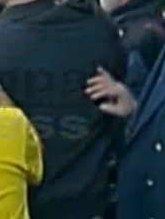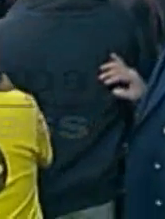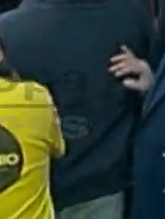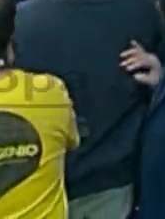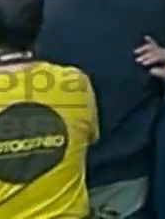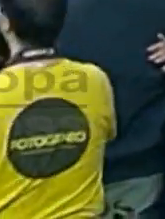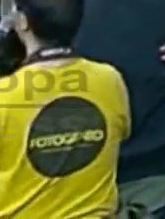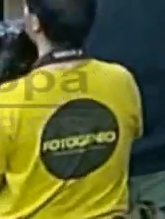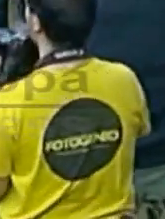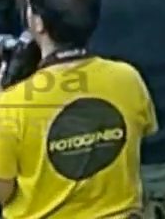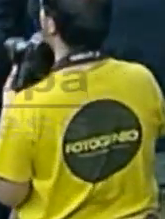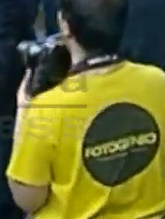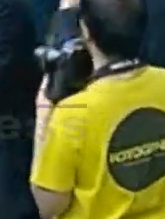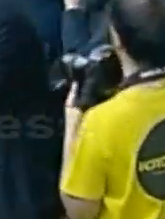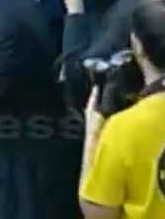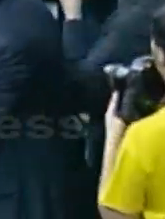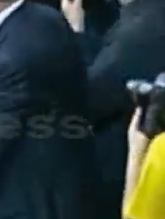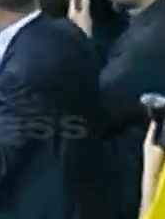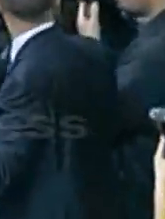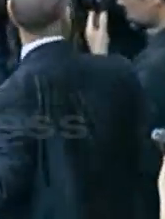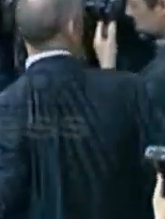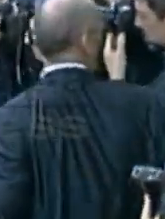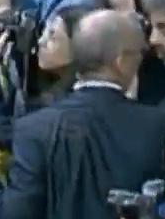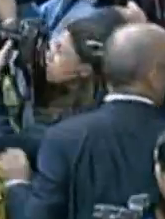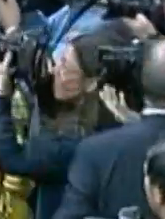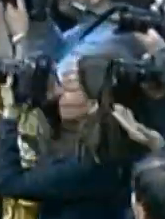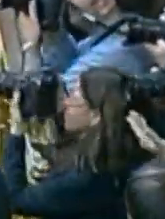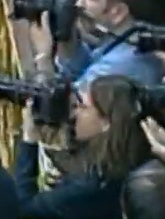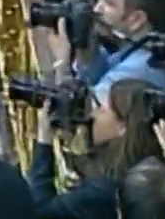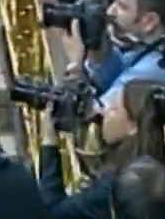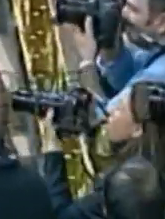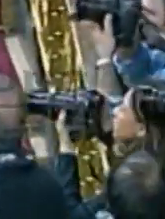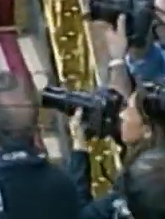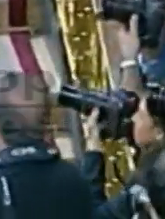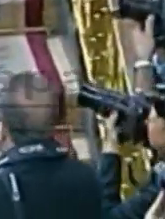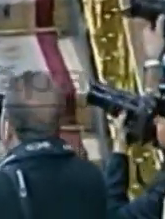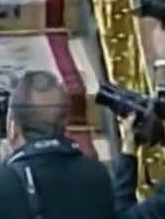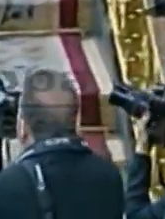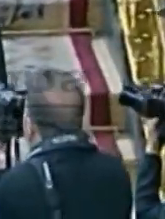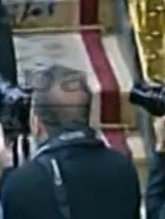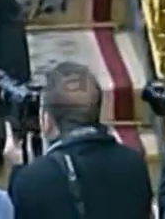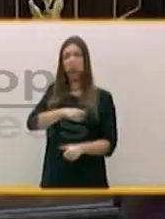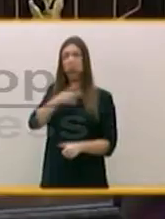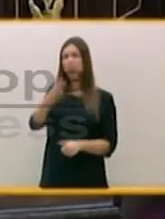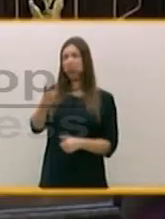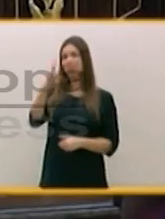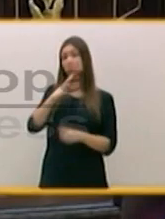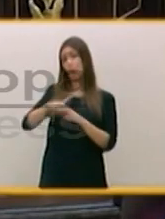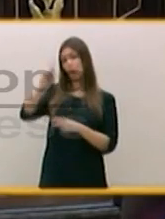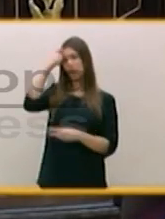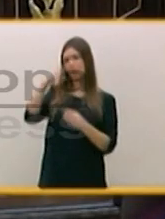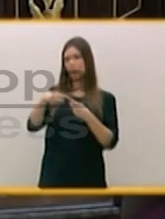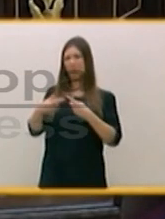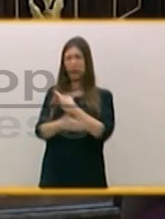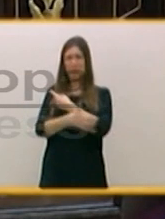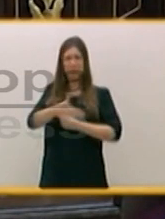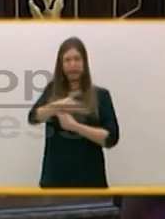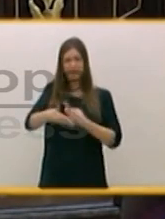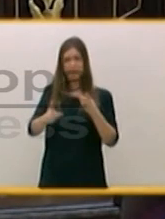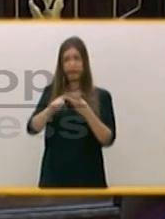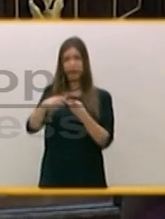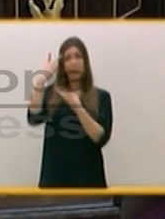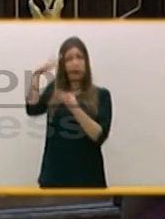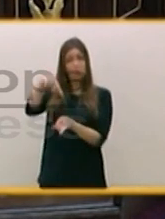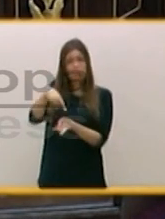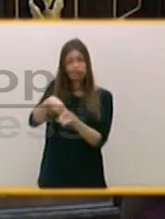El líder de los socialistas ha resumido en tres puntos los años de gobierno de Mariano Rajoy. Uno, precariedad; el segundo, impuestos; y el